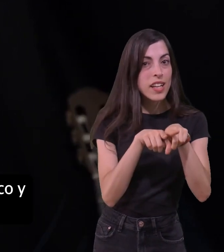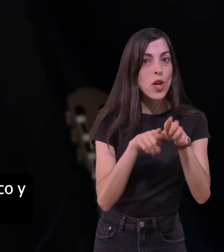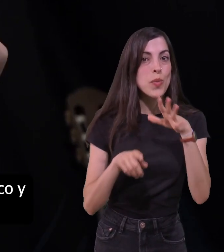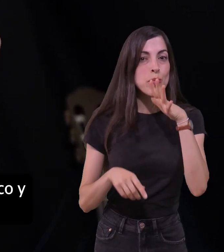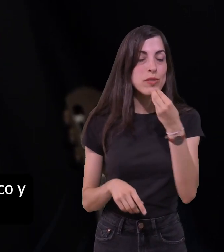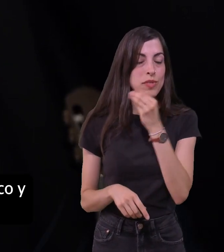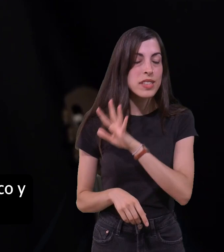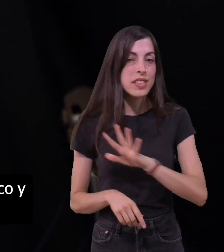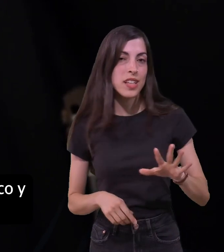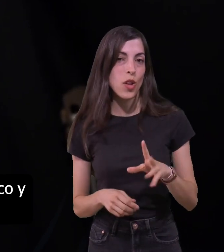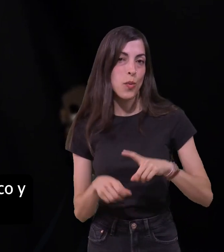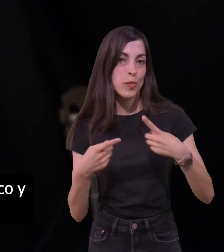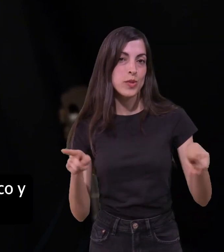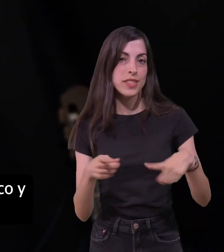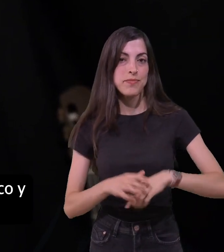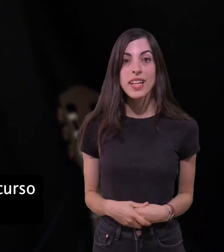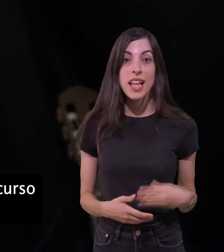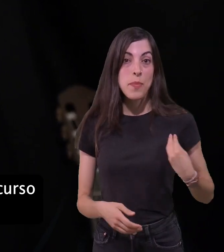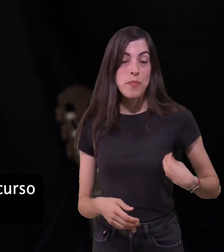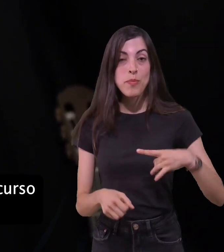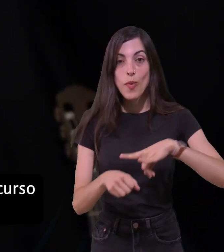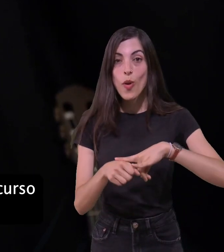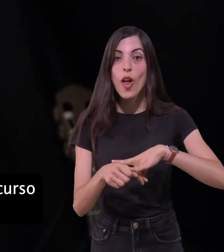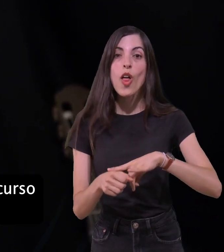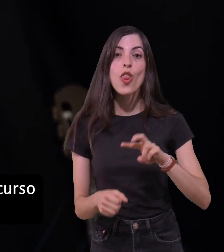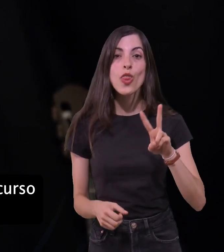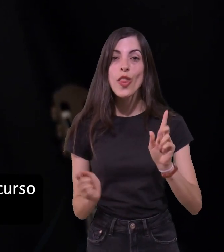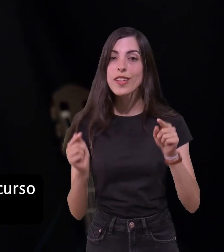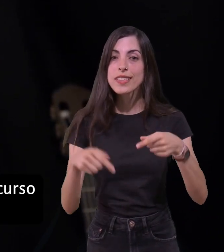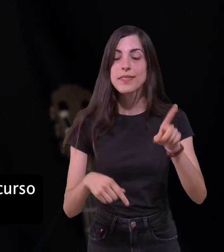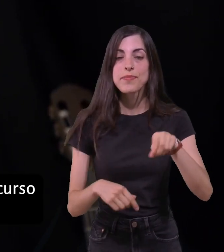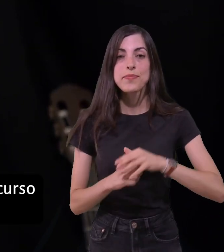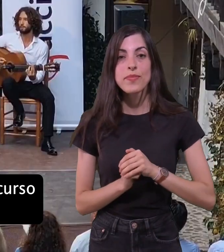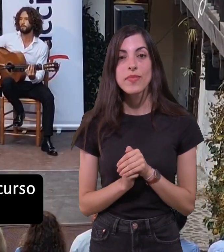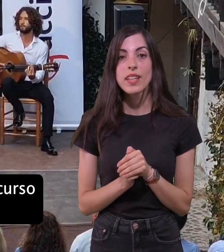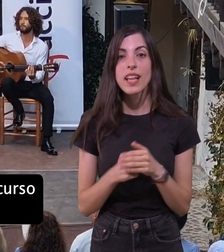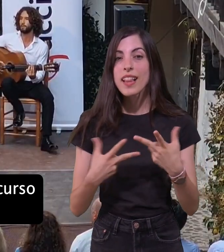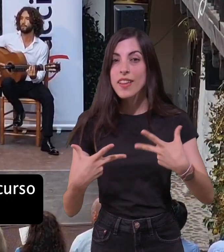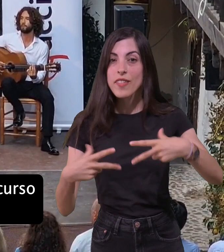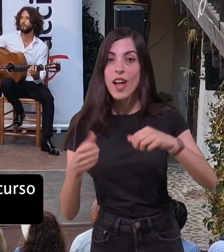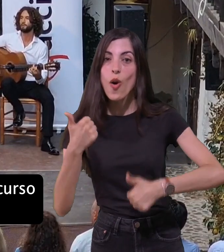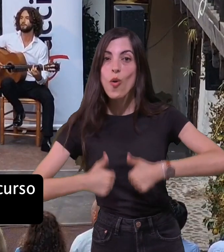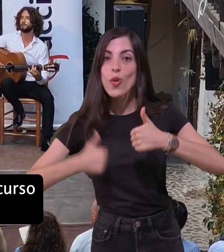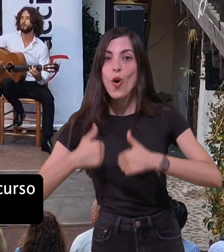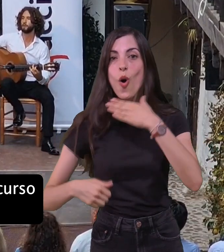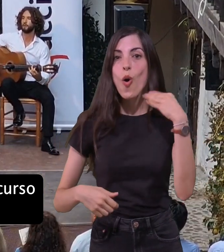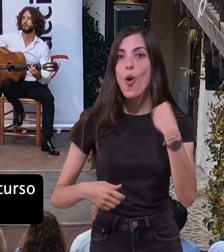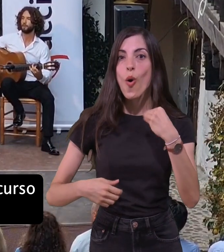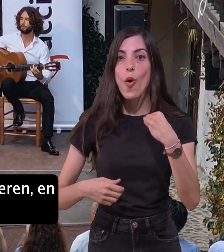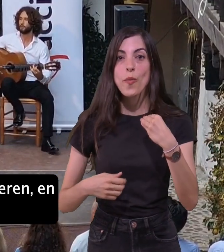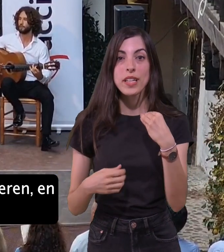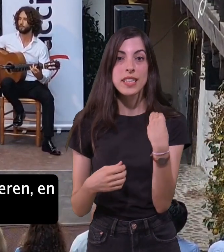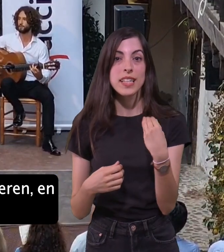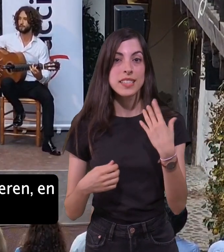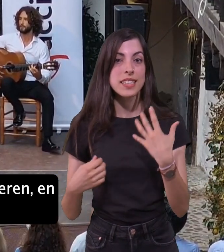público y crítica por su maestría musical. El mismo lunes habrá otras dos citas, la final del concurso de jóvenes talentos